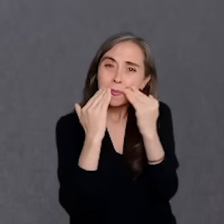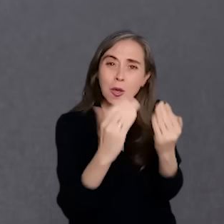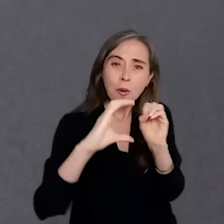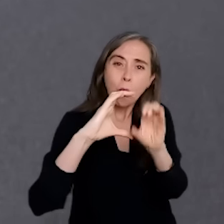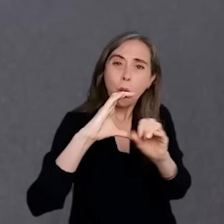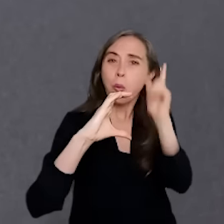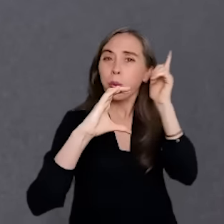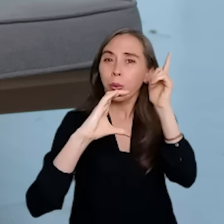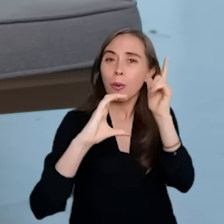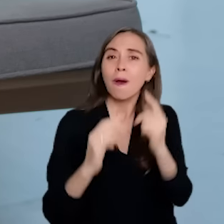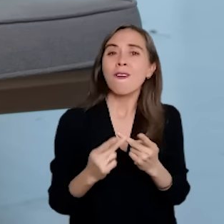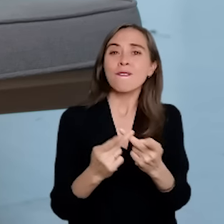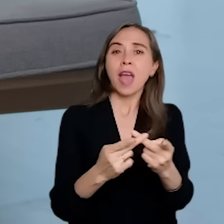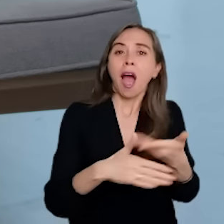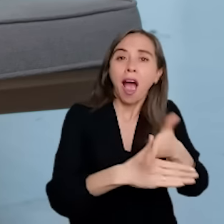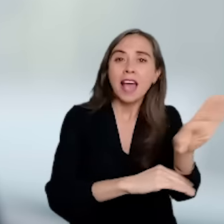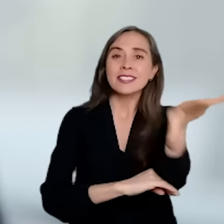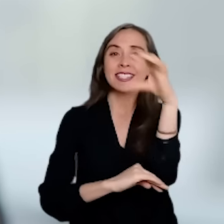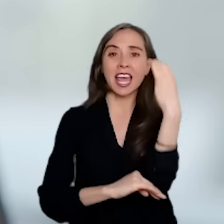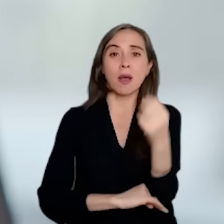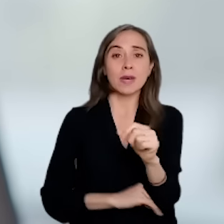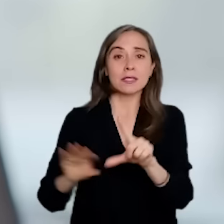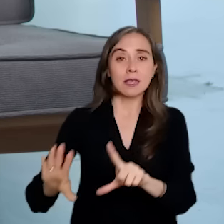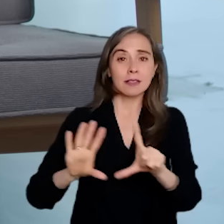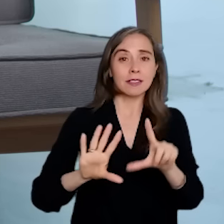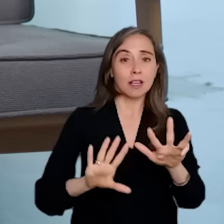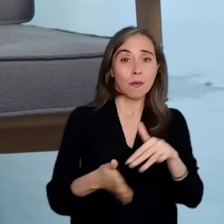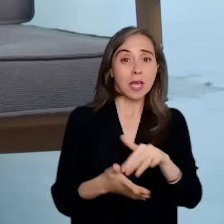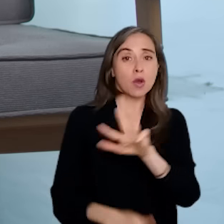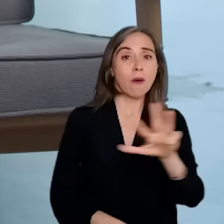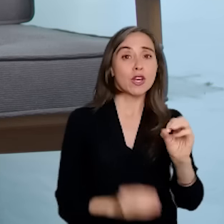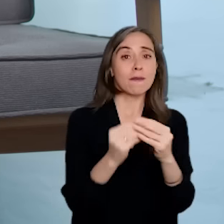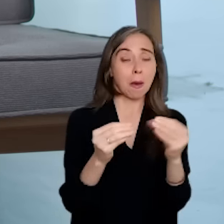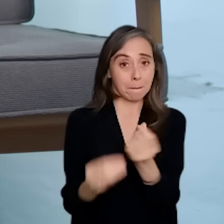regalaría un parlante. Un viaje a La Serena. Eso tiene un valor de